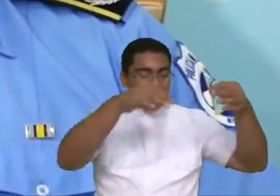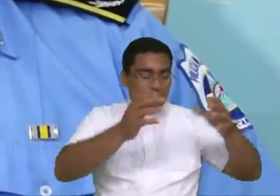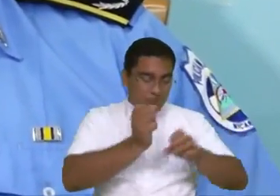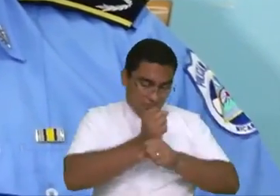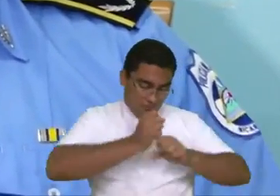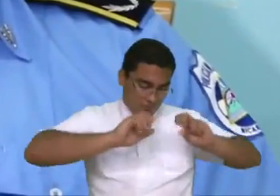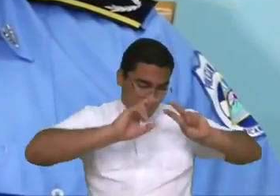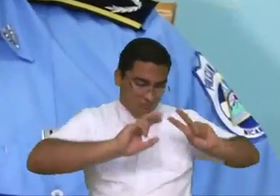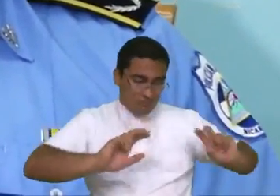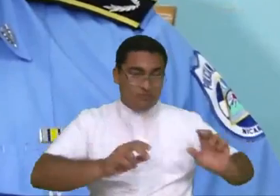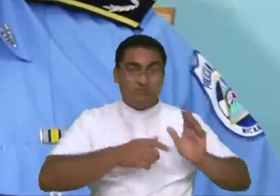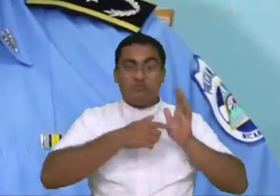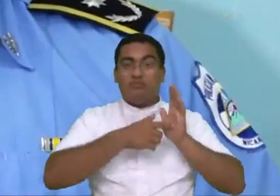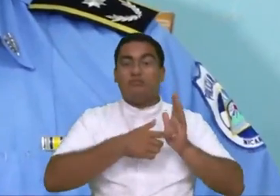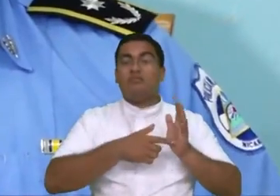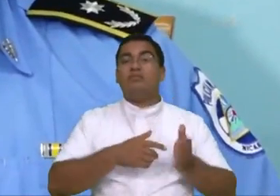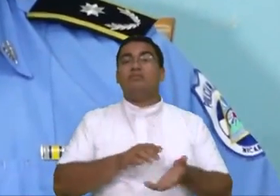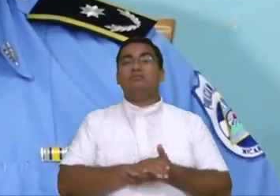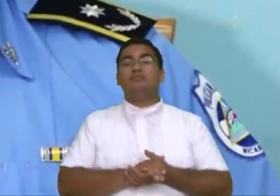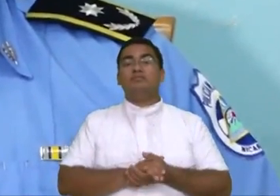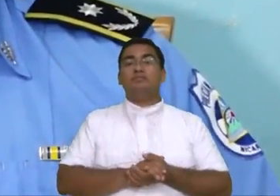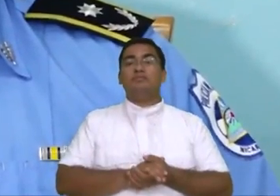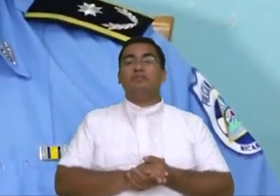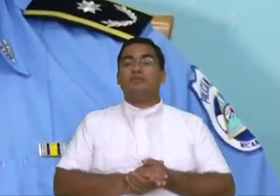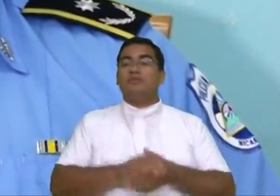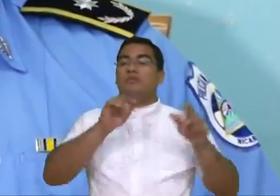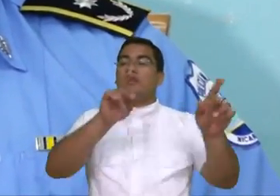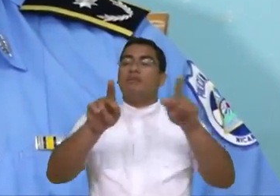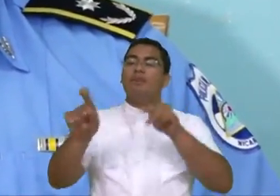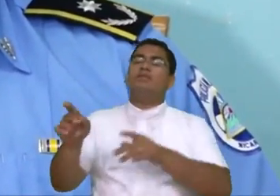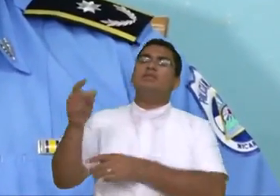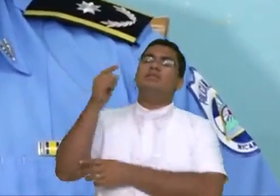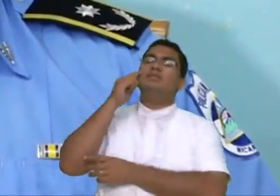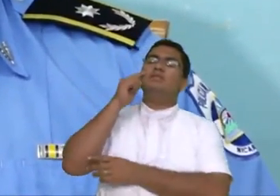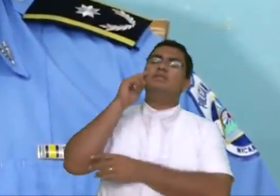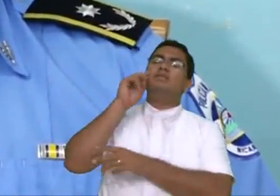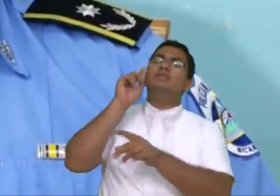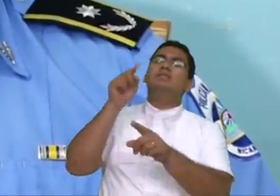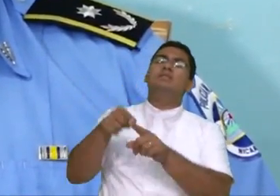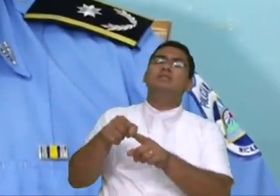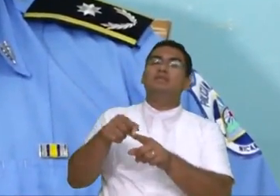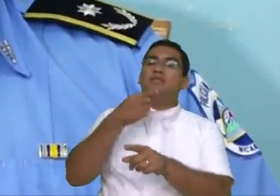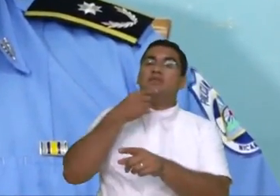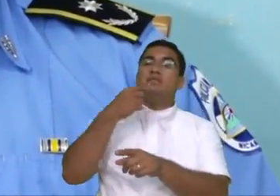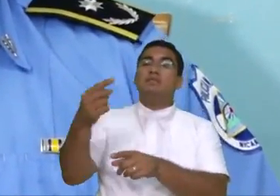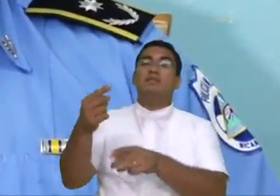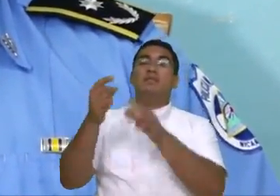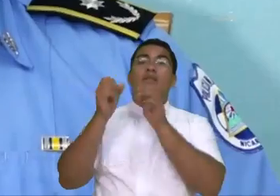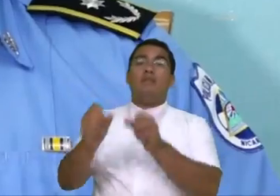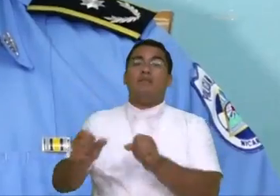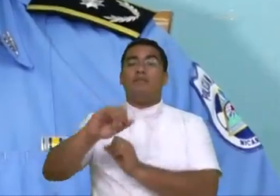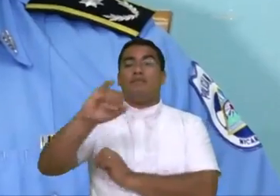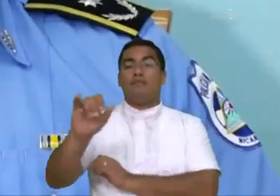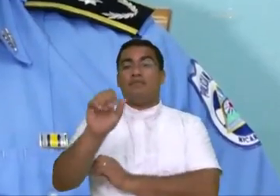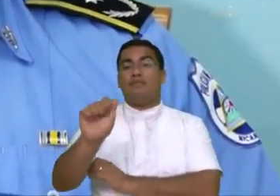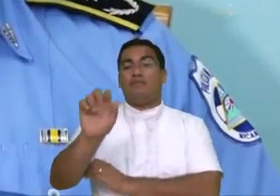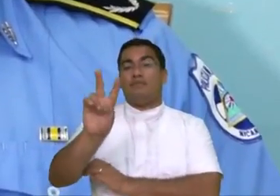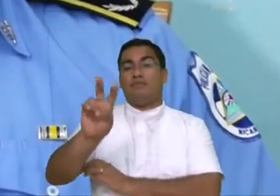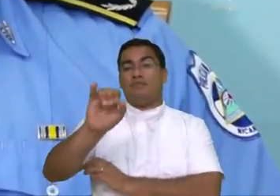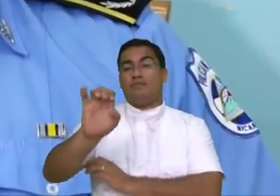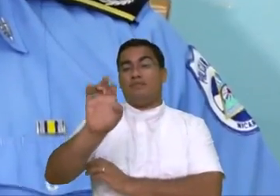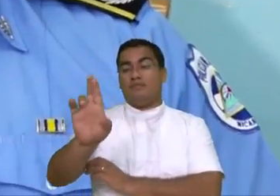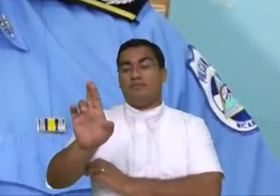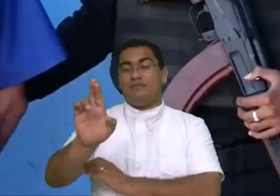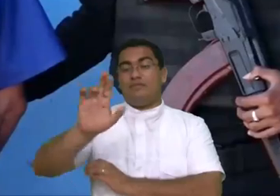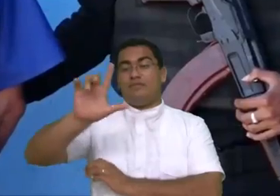los peritajes. Testigos entrevistados refirieron que el sujeto Javier Francisco Gutiérrez